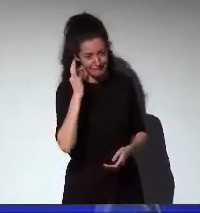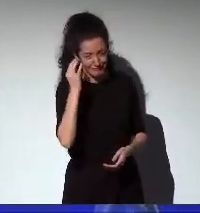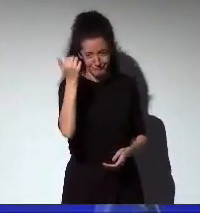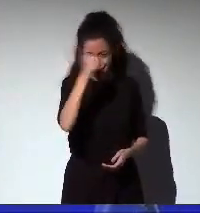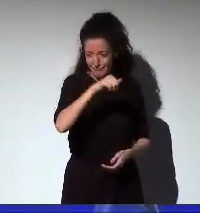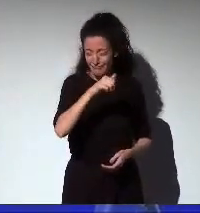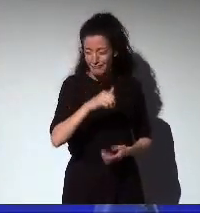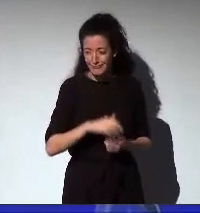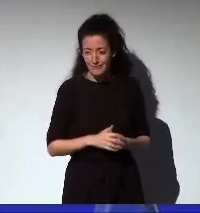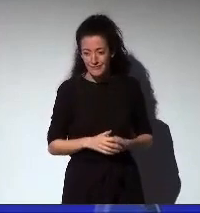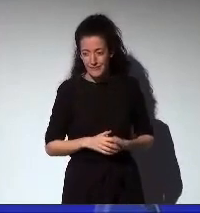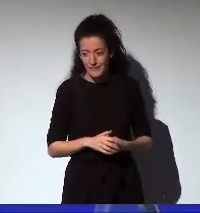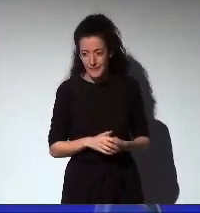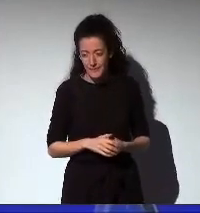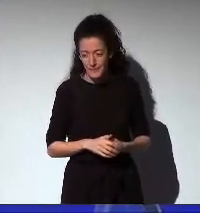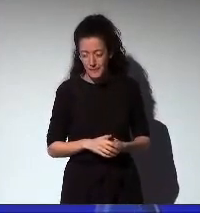Hemos